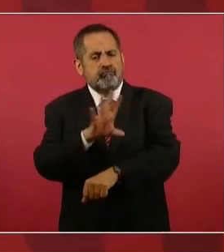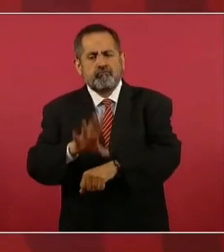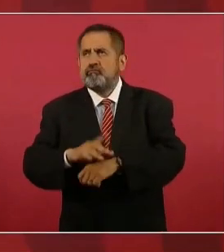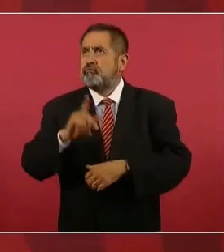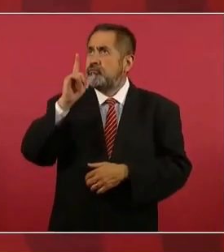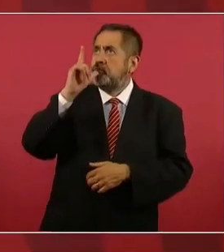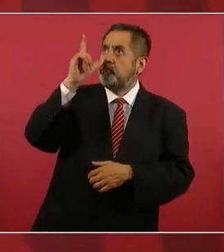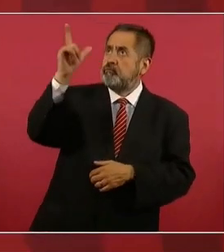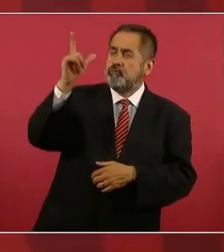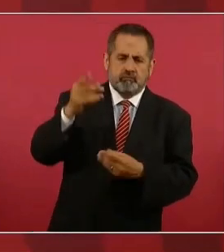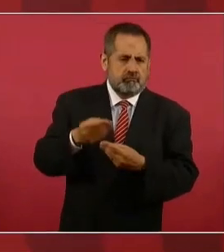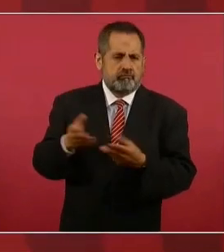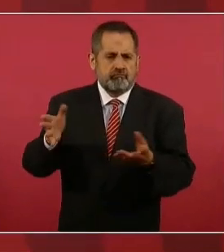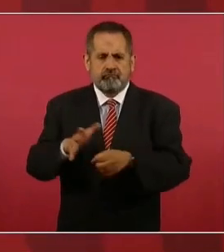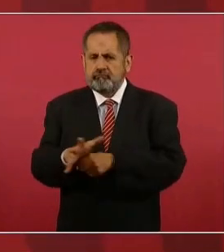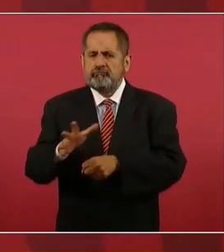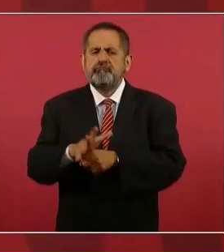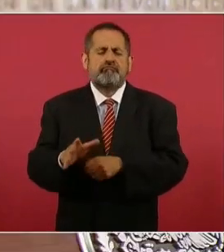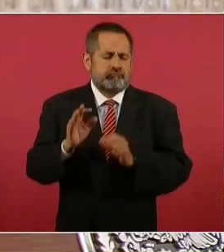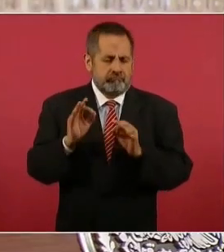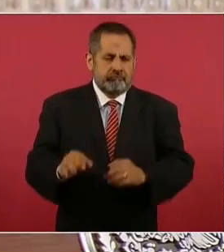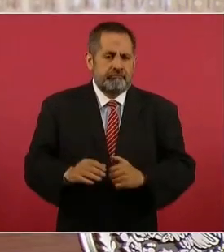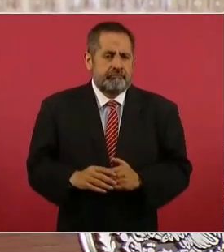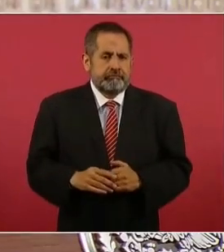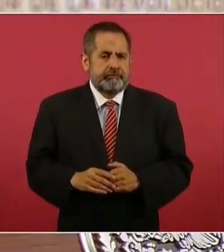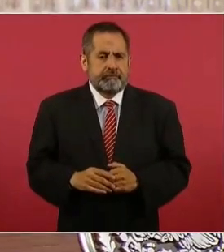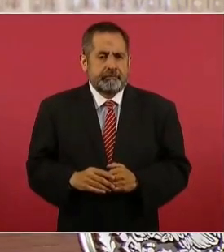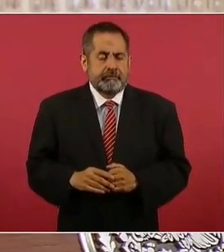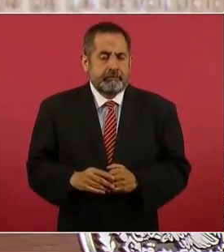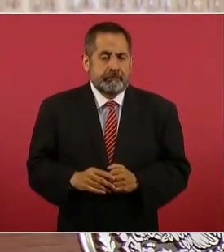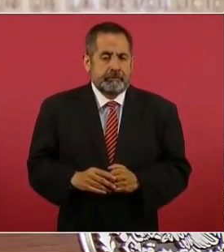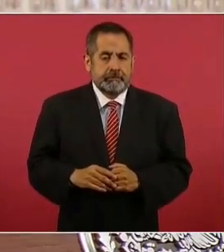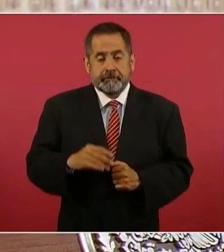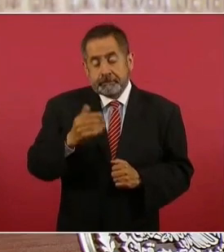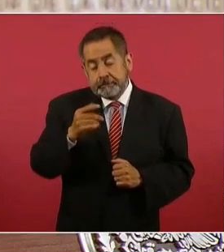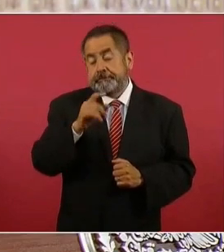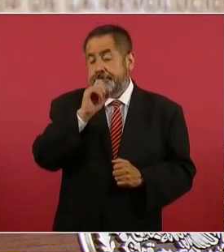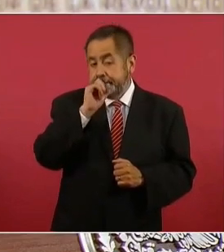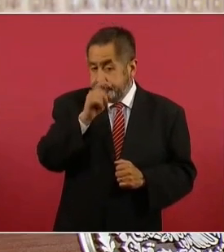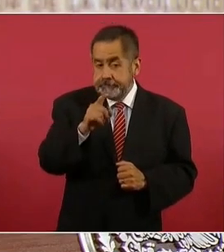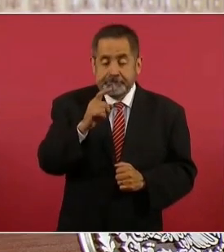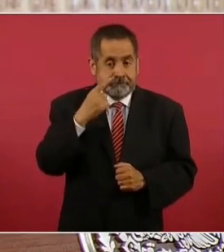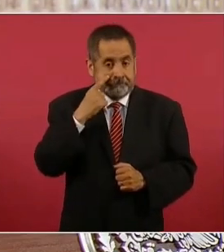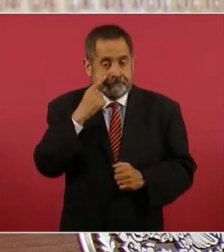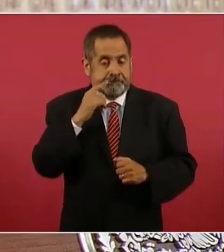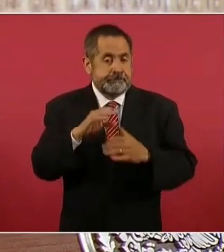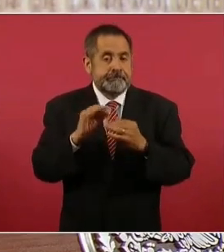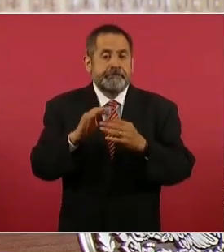de energía eléctrica. Además, entre otras cosas,